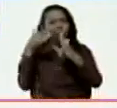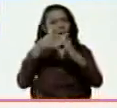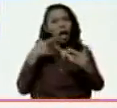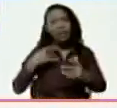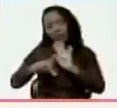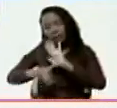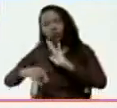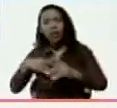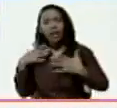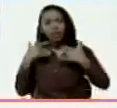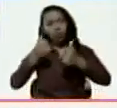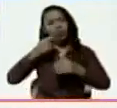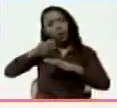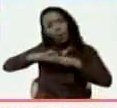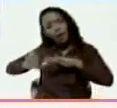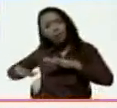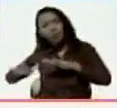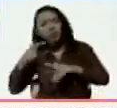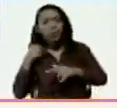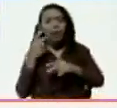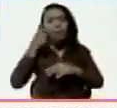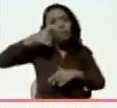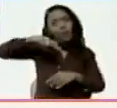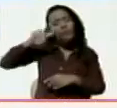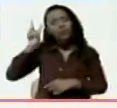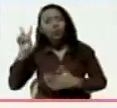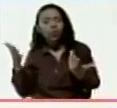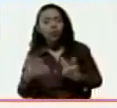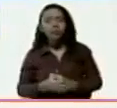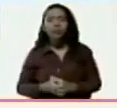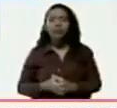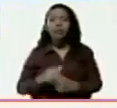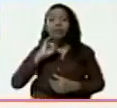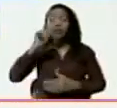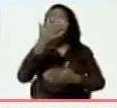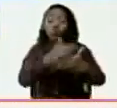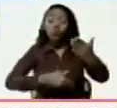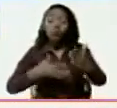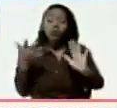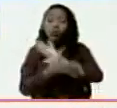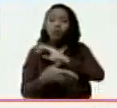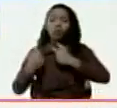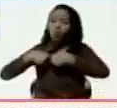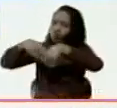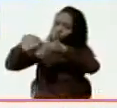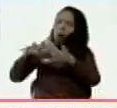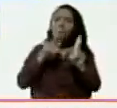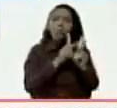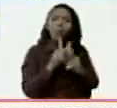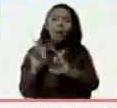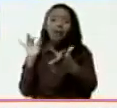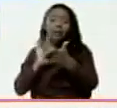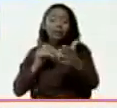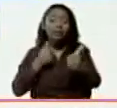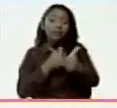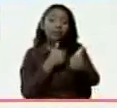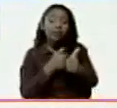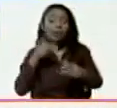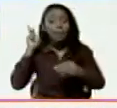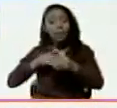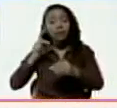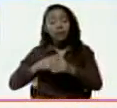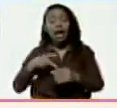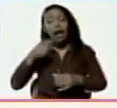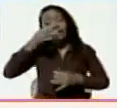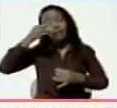de los más pequeños y del pueblo venezolano informes sobre suspensión de programas de asistencia ya lo dije que de vez en italia